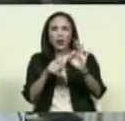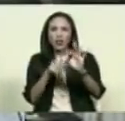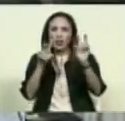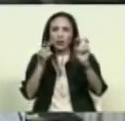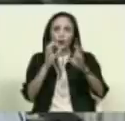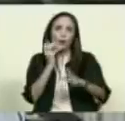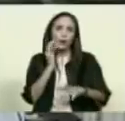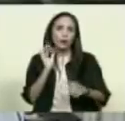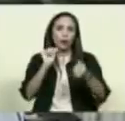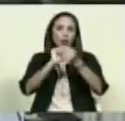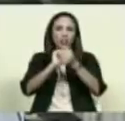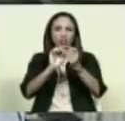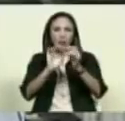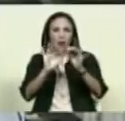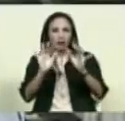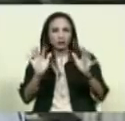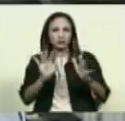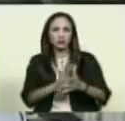respaldo en diamante.